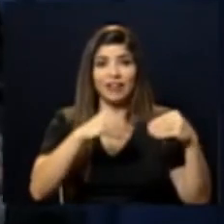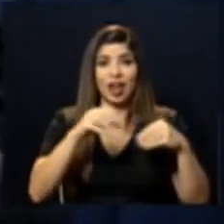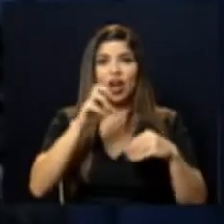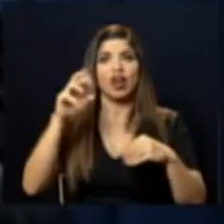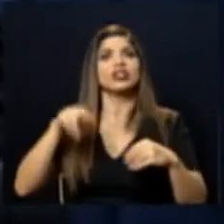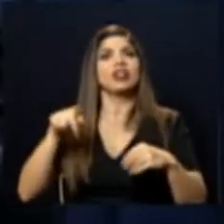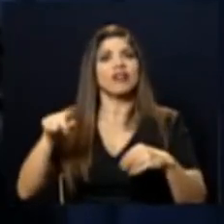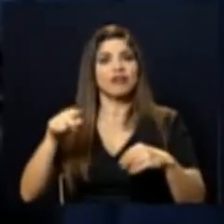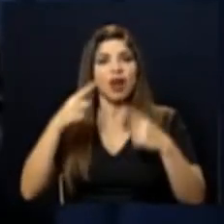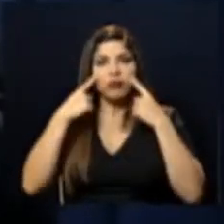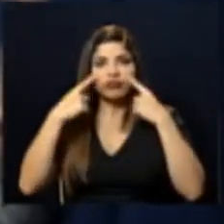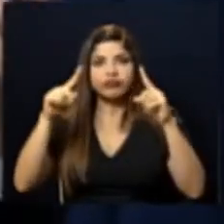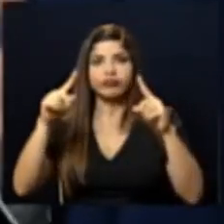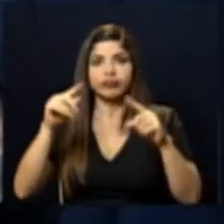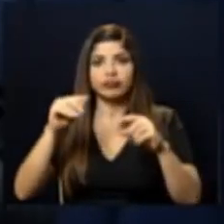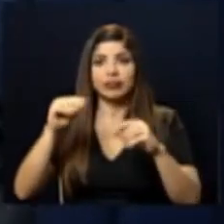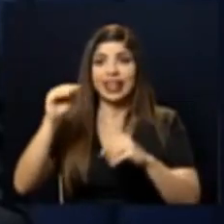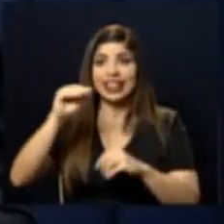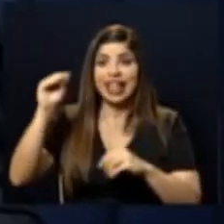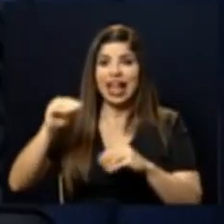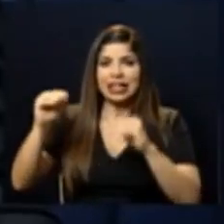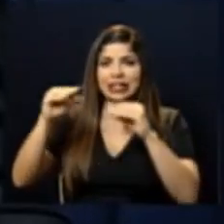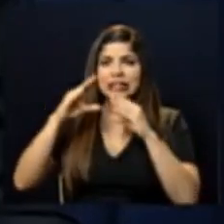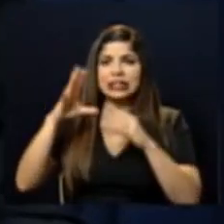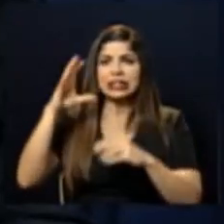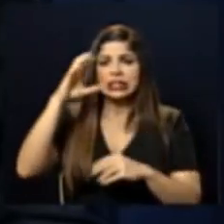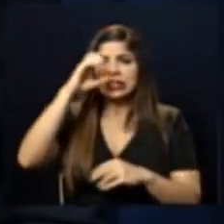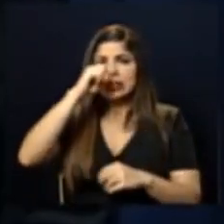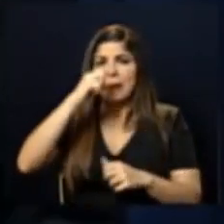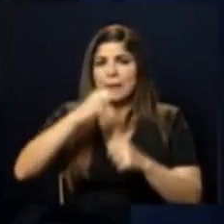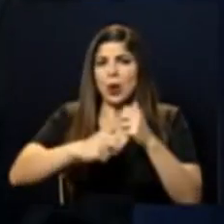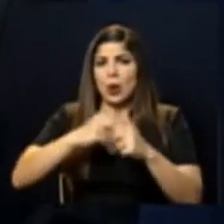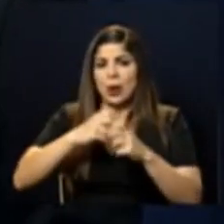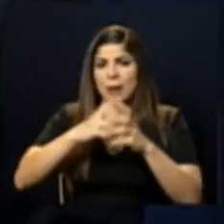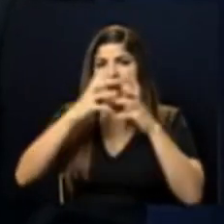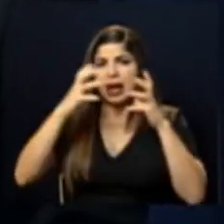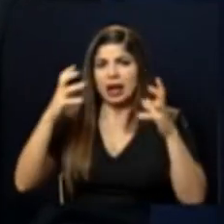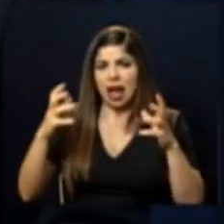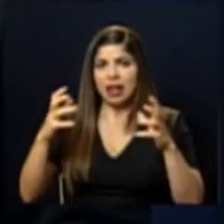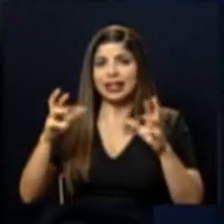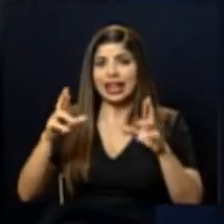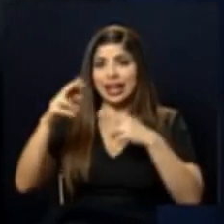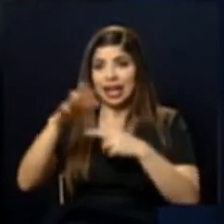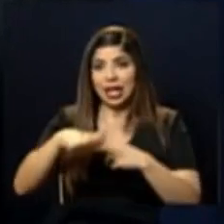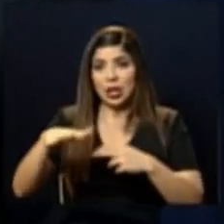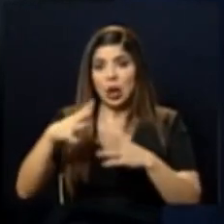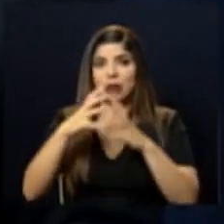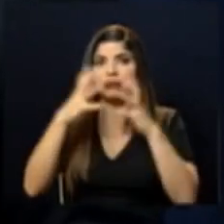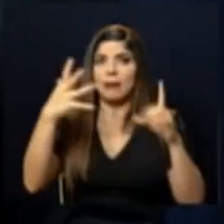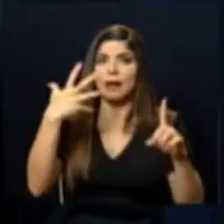Los datos evidencian la magnitud del problema del narcotráfico a nivel regional y su impacto en Costa Rica.